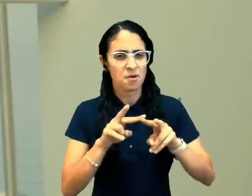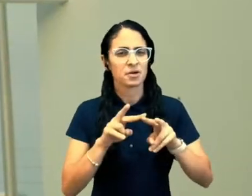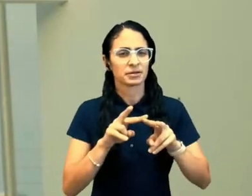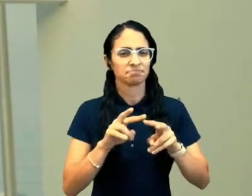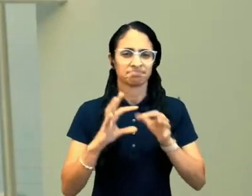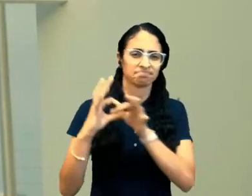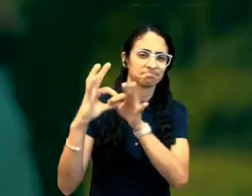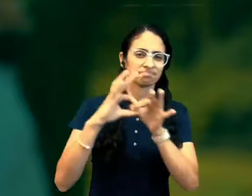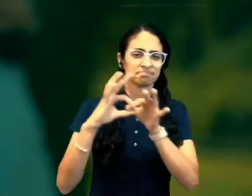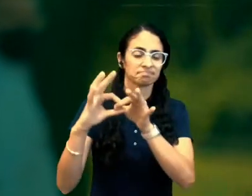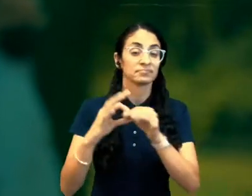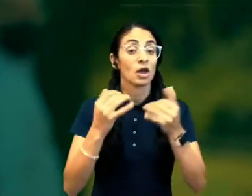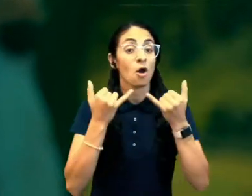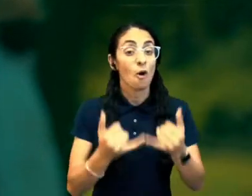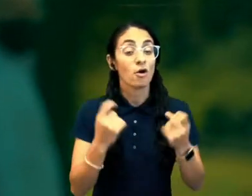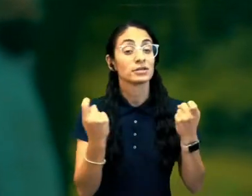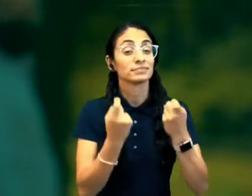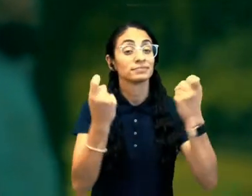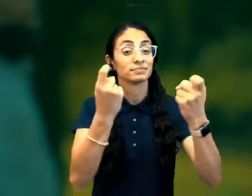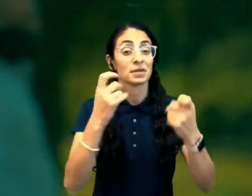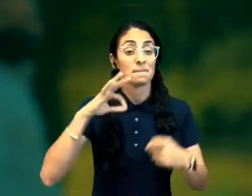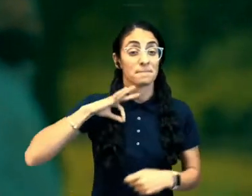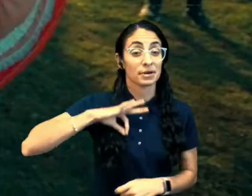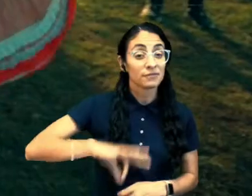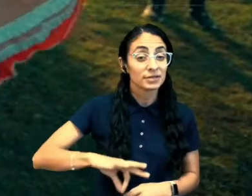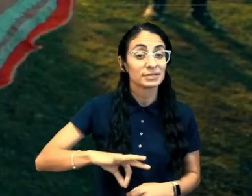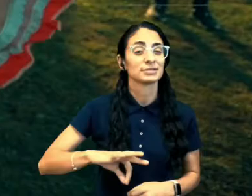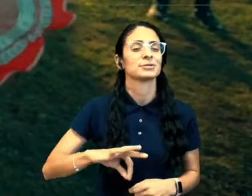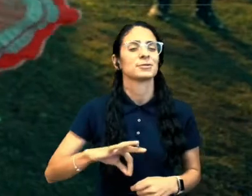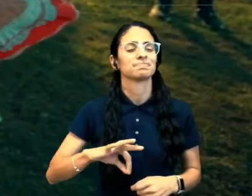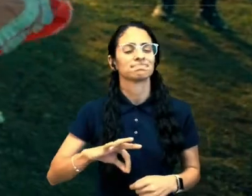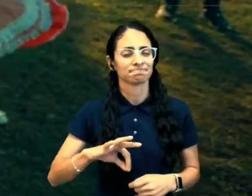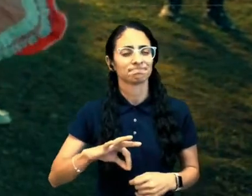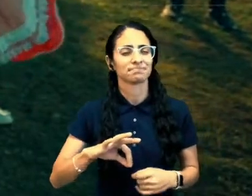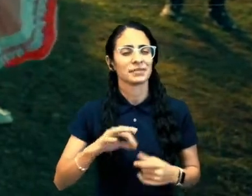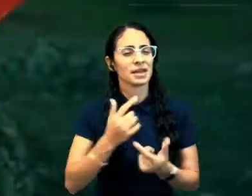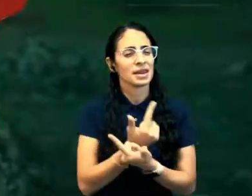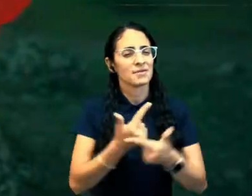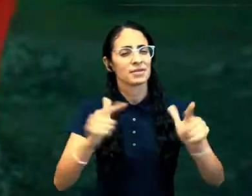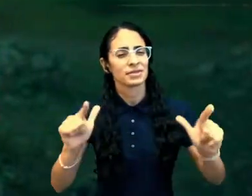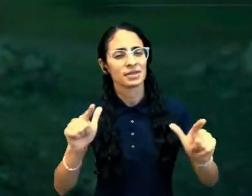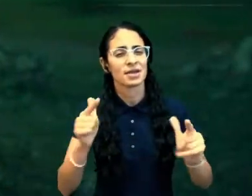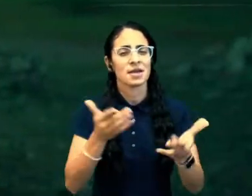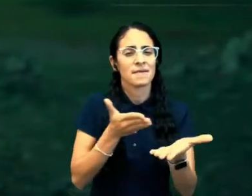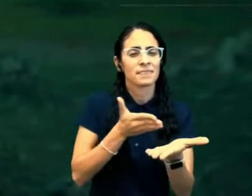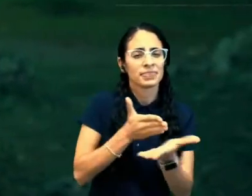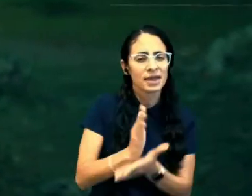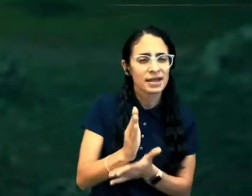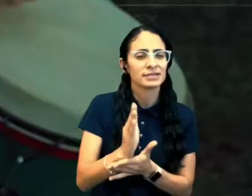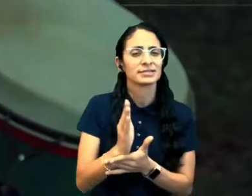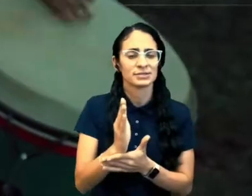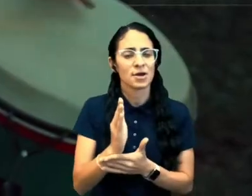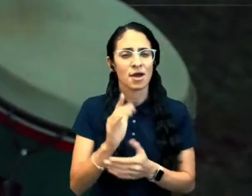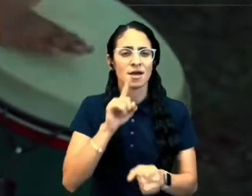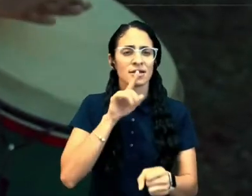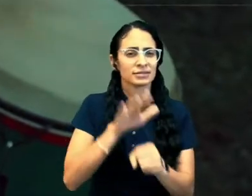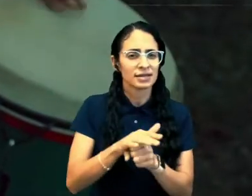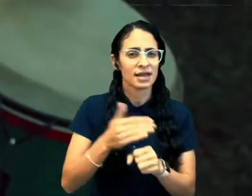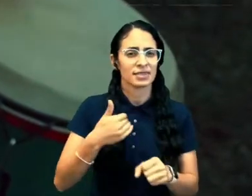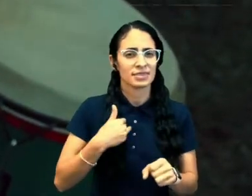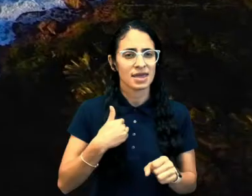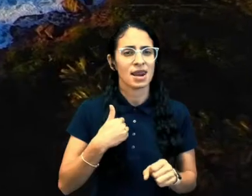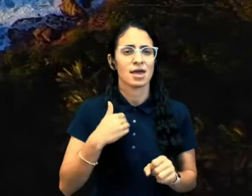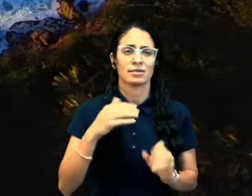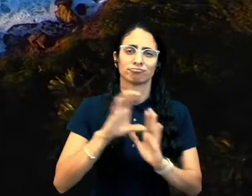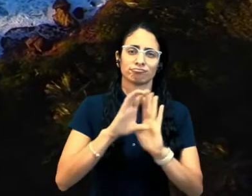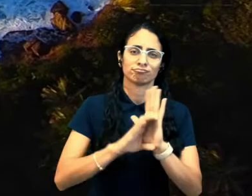democráticos que nos unen. Hoy es día de celebrar los beneficios, los privilegios, las libertades y los derechos que nos garantiza la